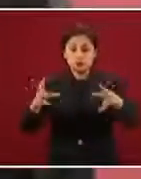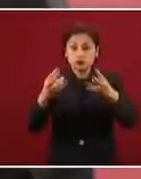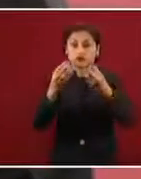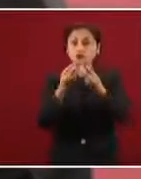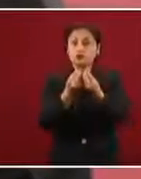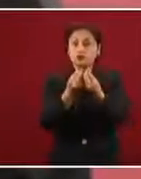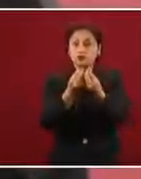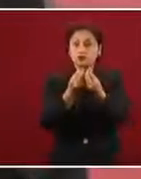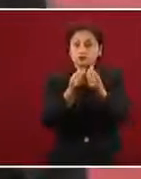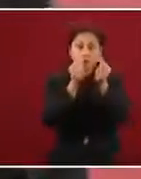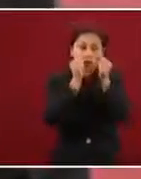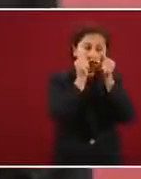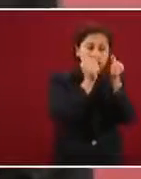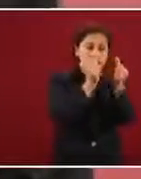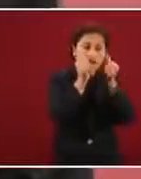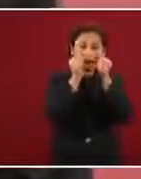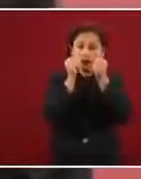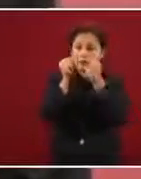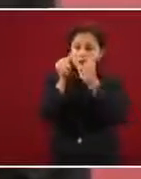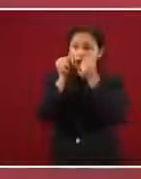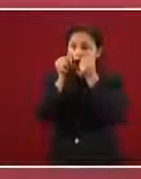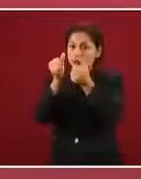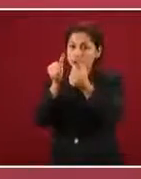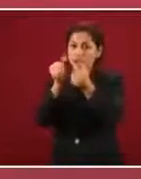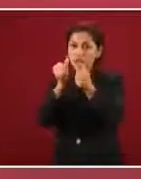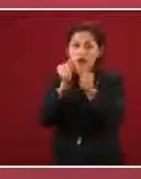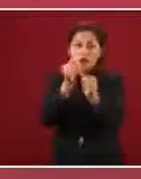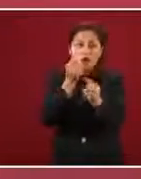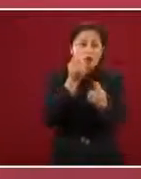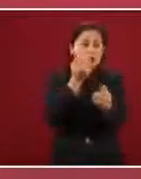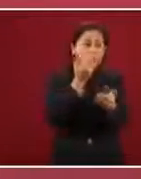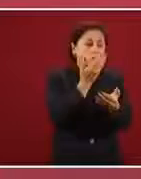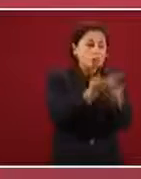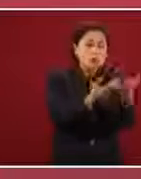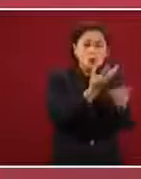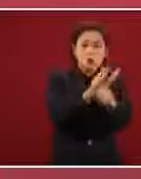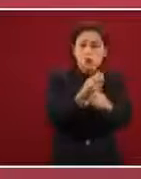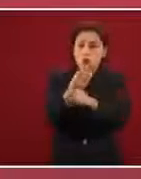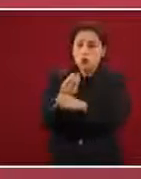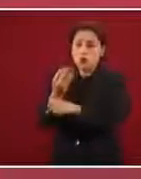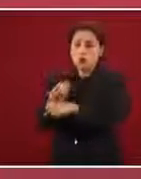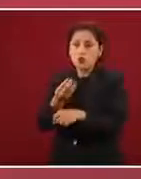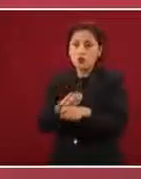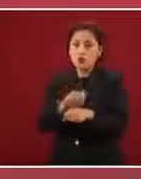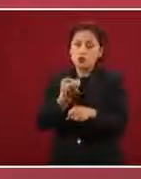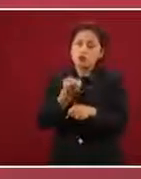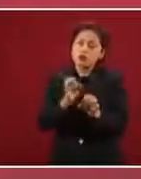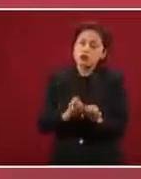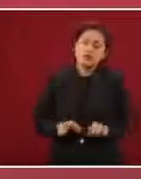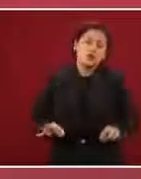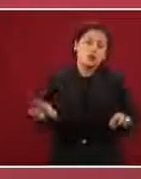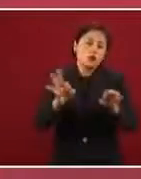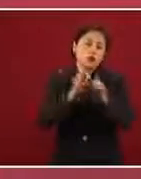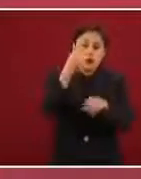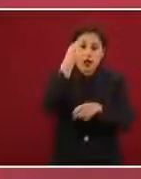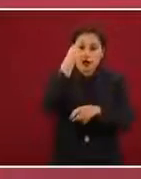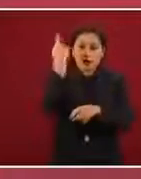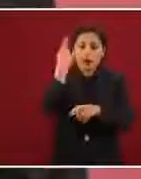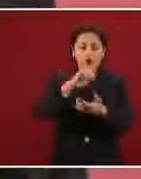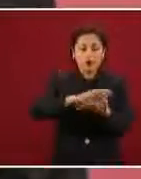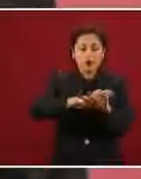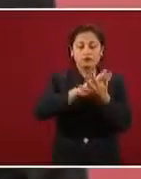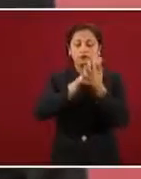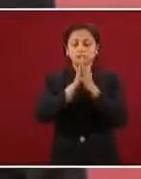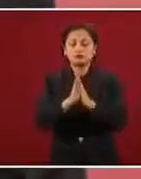es fundamental para garantizar la paz y la tranquilidad. Es inversión, no es gasto.